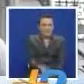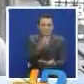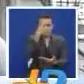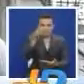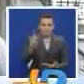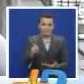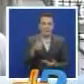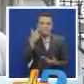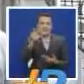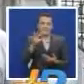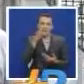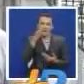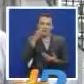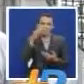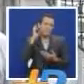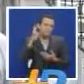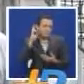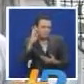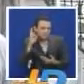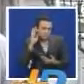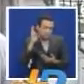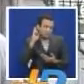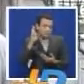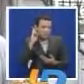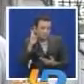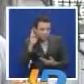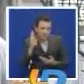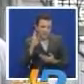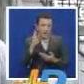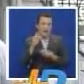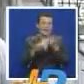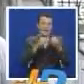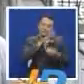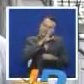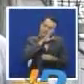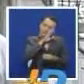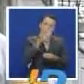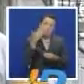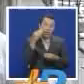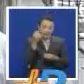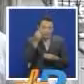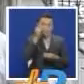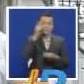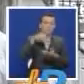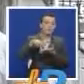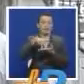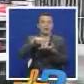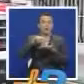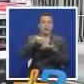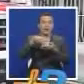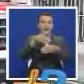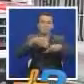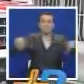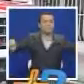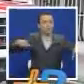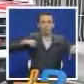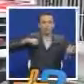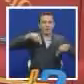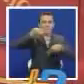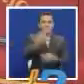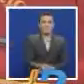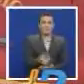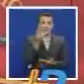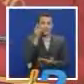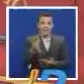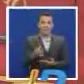señor se levantó ya tomado y fue a salir y como no encontró barandales, se fue de cabeza hacia el la identidad. Los bomberos llegaron primero